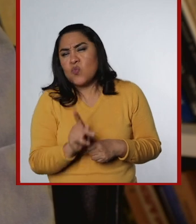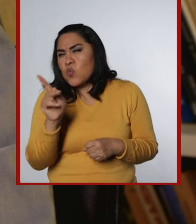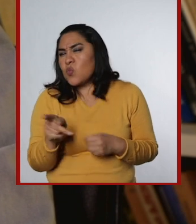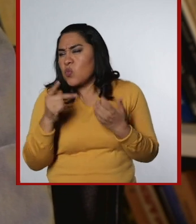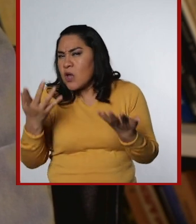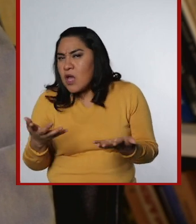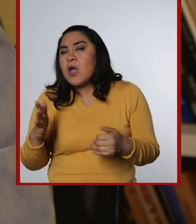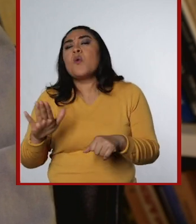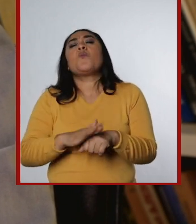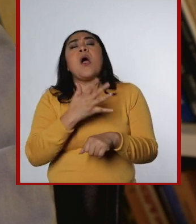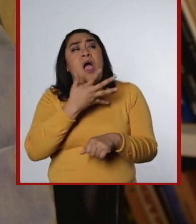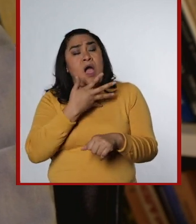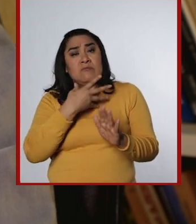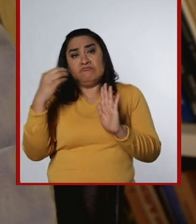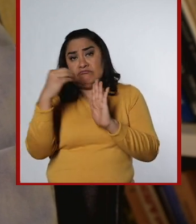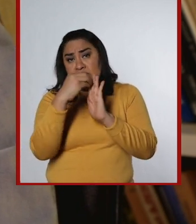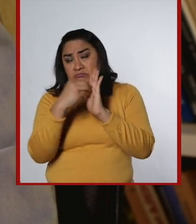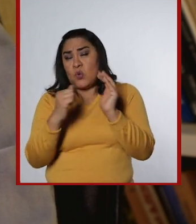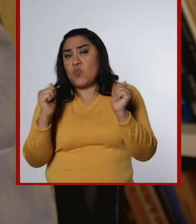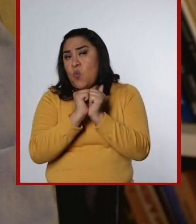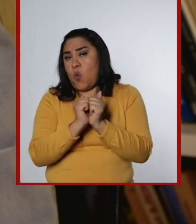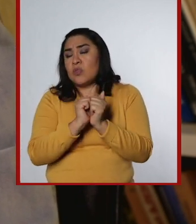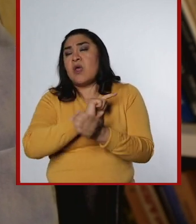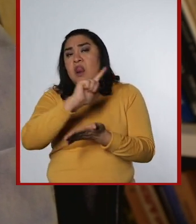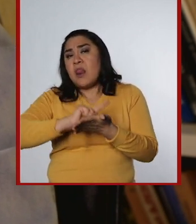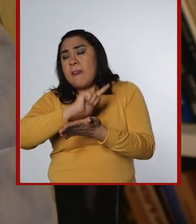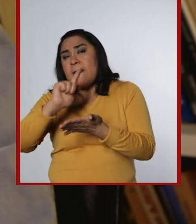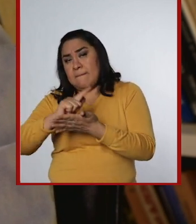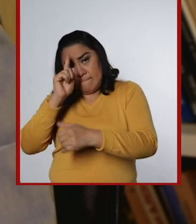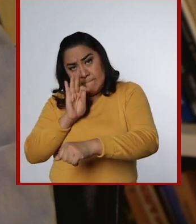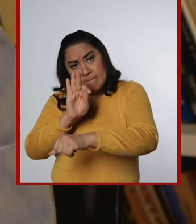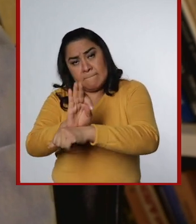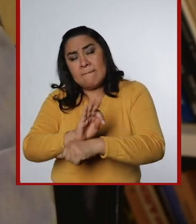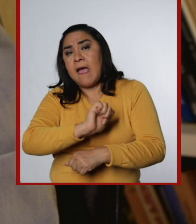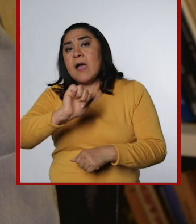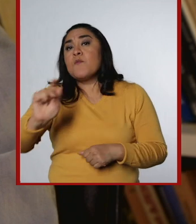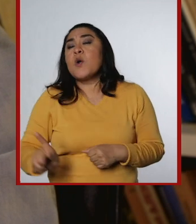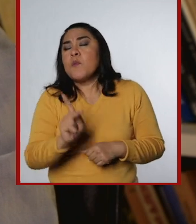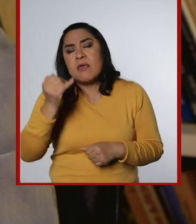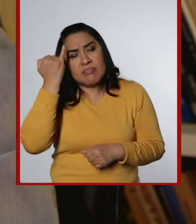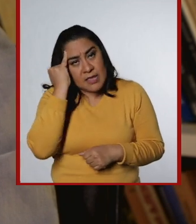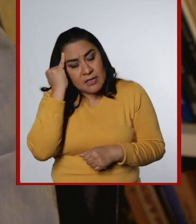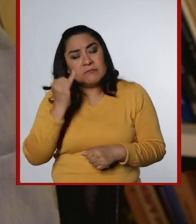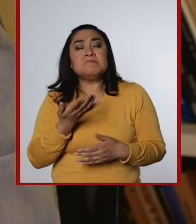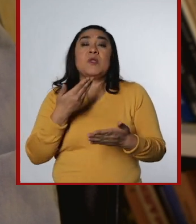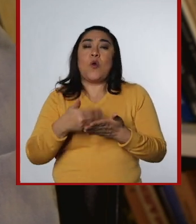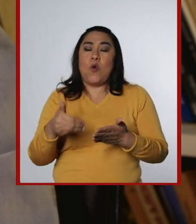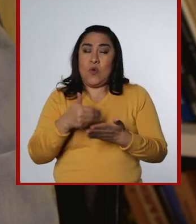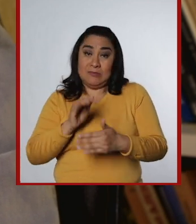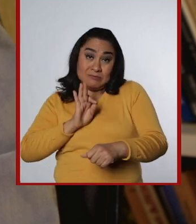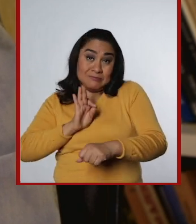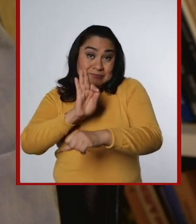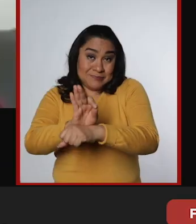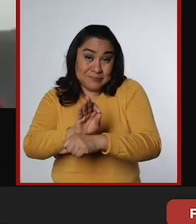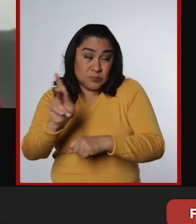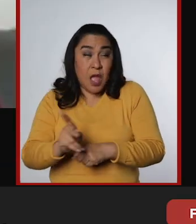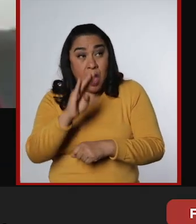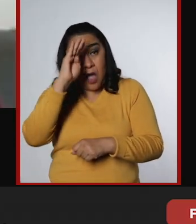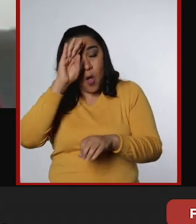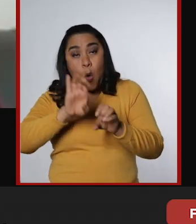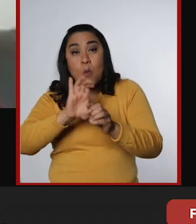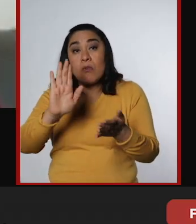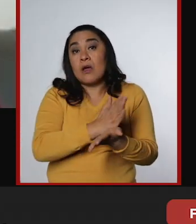qué existen consideraciones jurídicas y legales especiales para los pueblos indígenas? Y si este tipo de consideraciones no genera